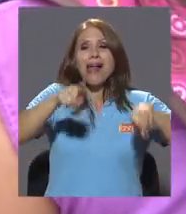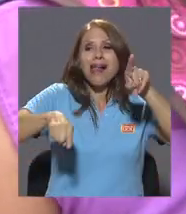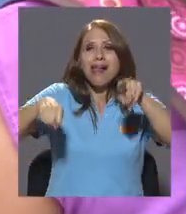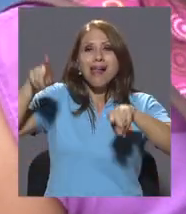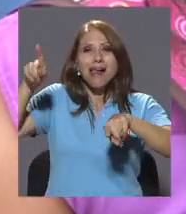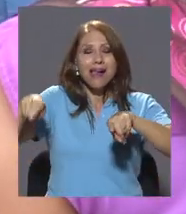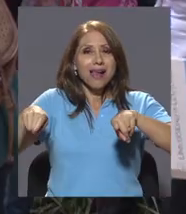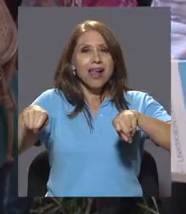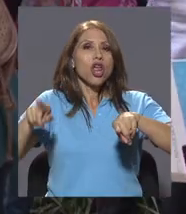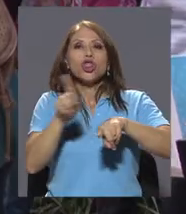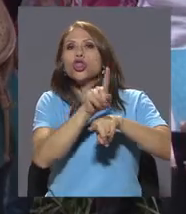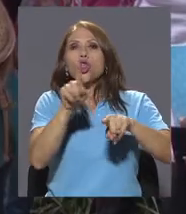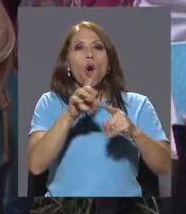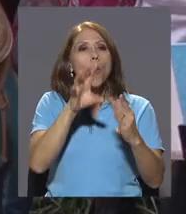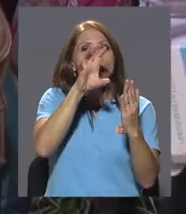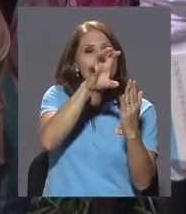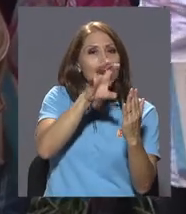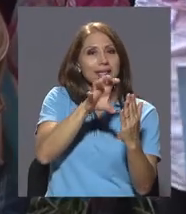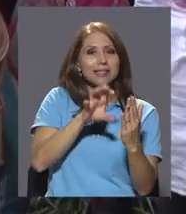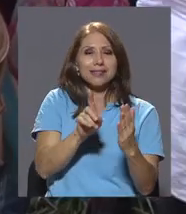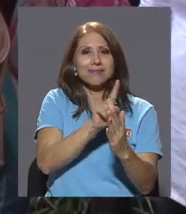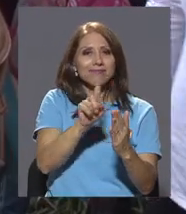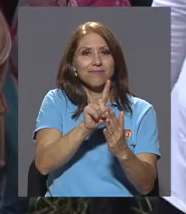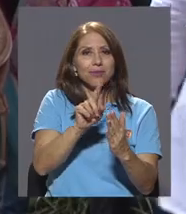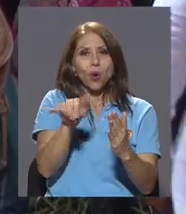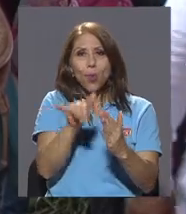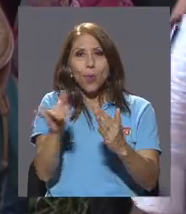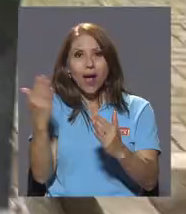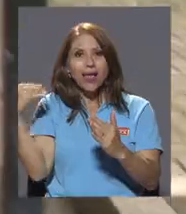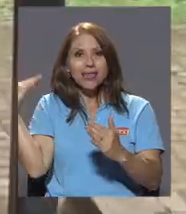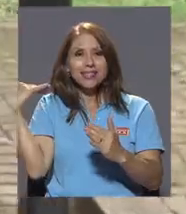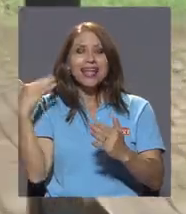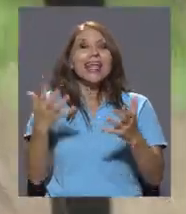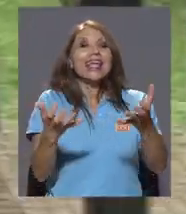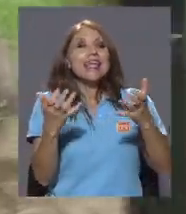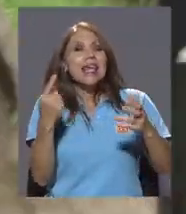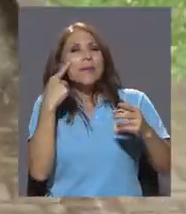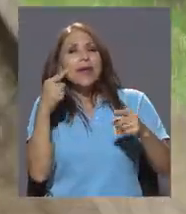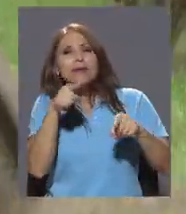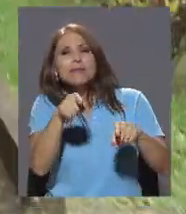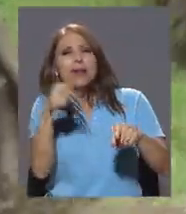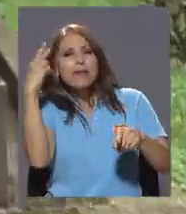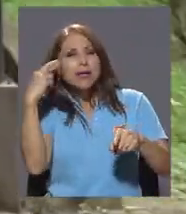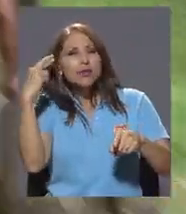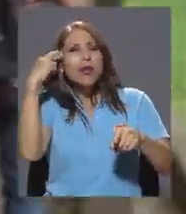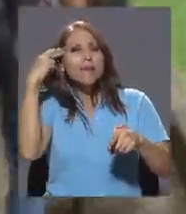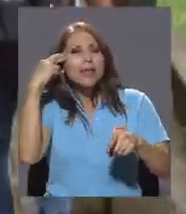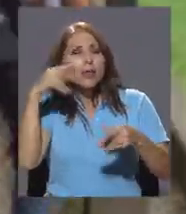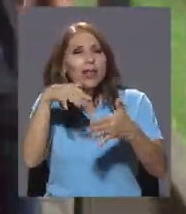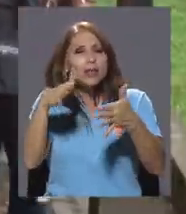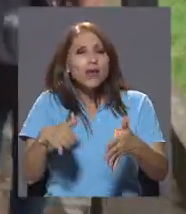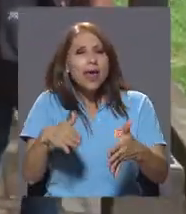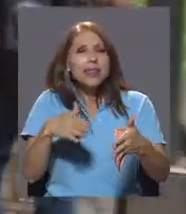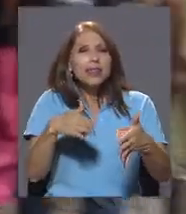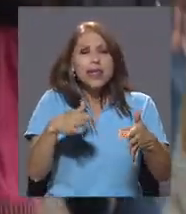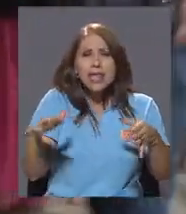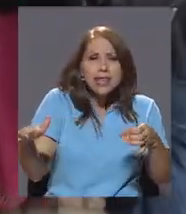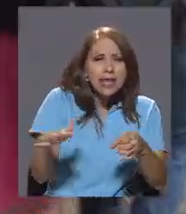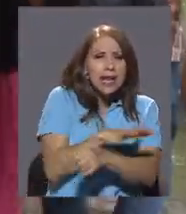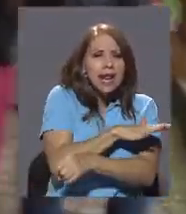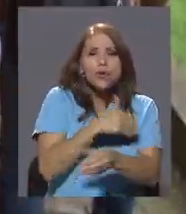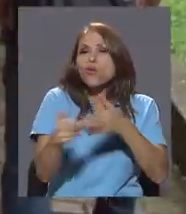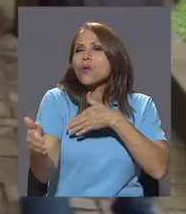acomodarse. La prueba busca evaluar el razonamiento integral del estudiante independientemente del contexto en que se desarrolle las